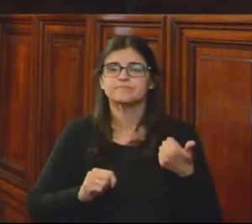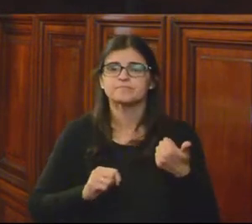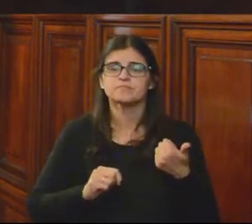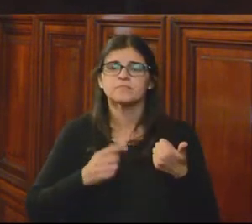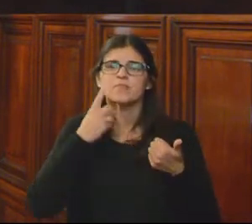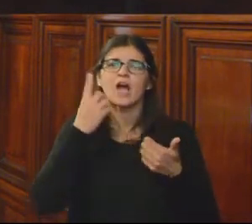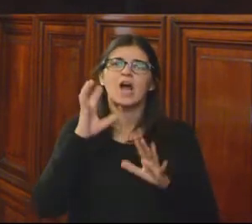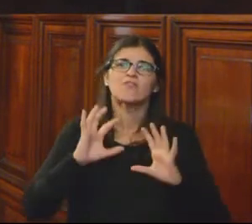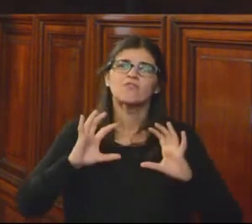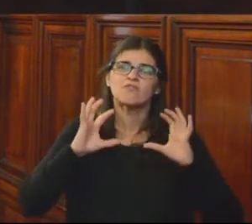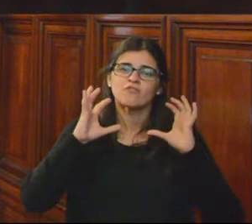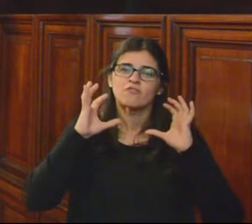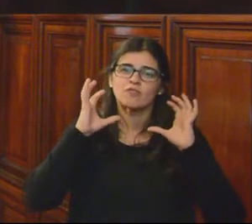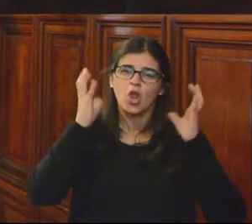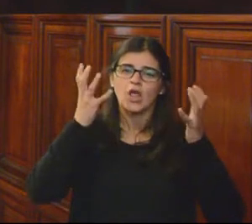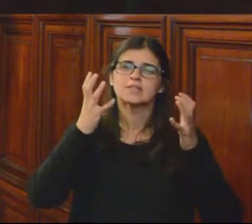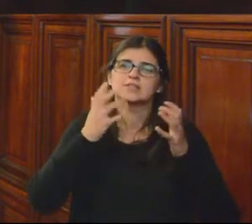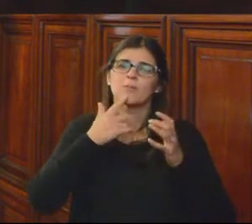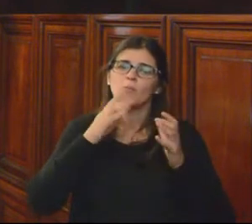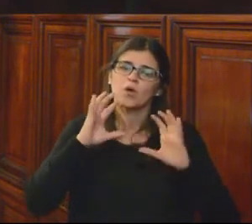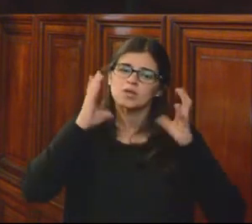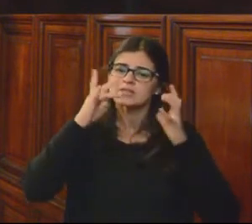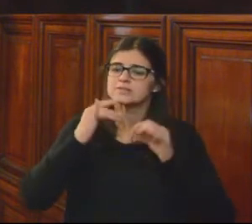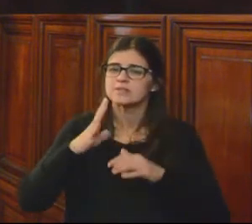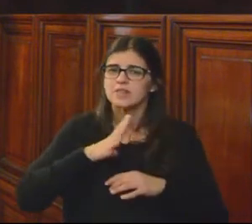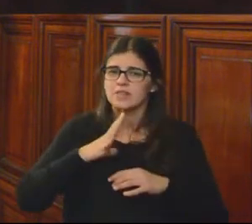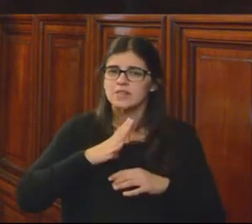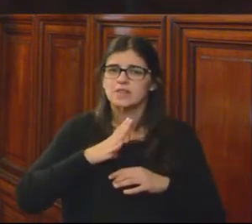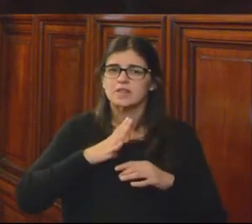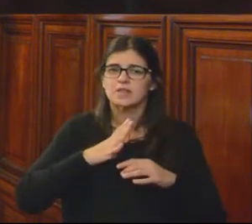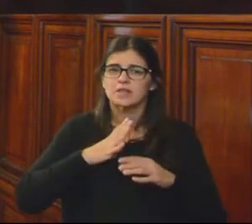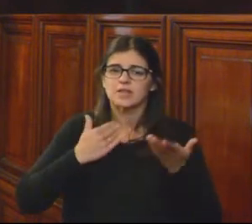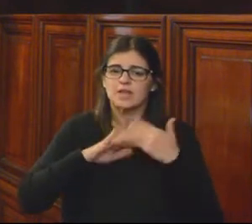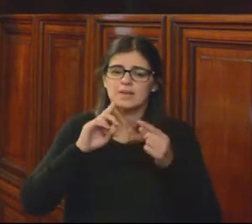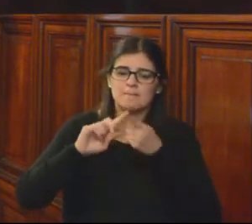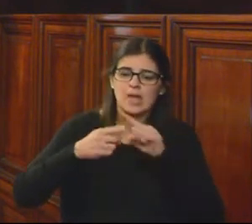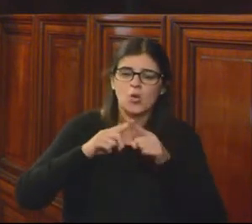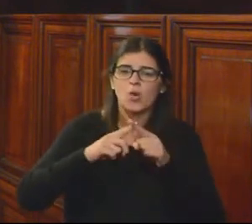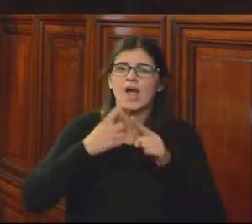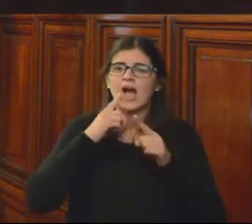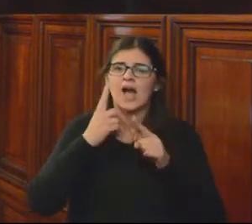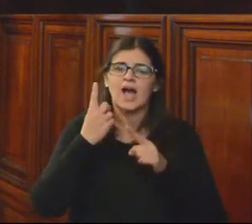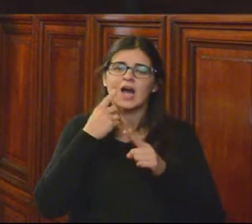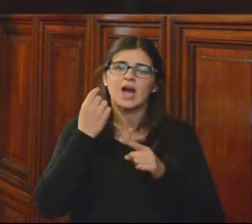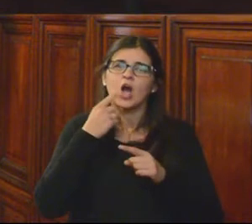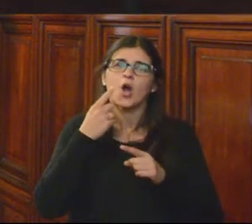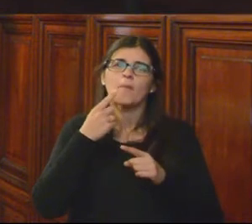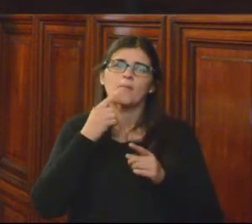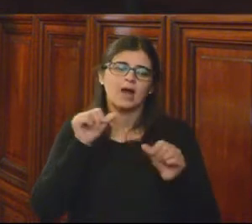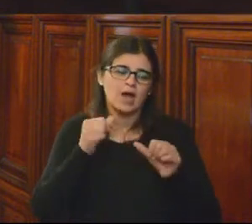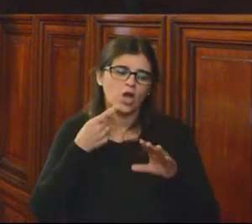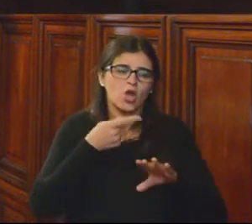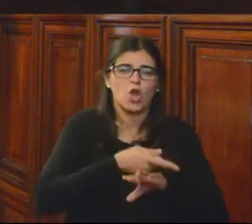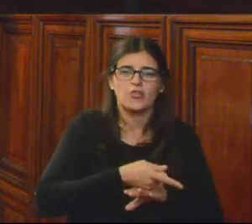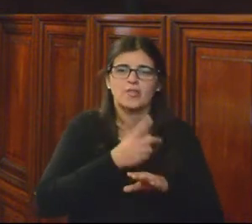la violencia, los casos en los que hemos acompañado, básicamente vinculados a agresiones a periodistas, las